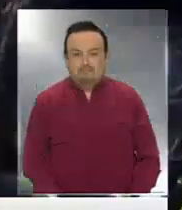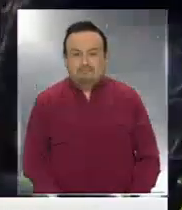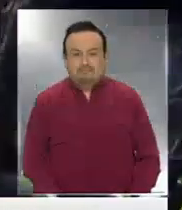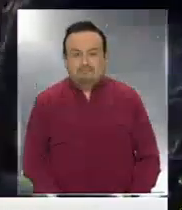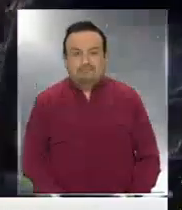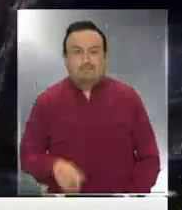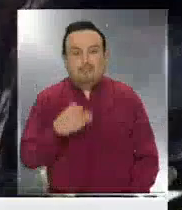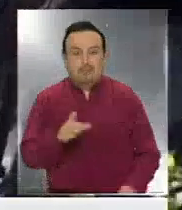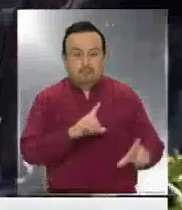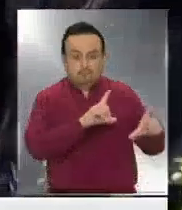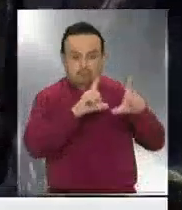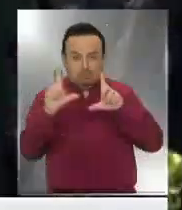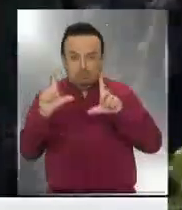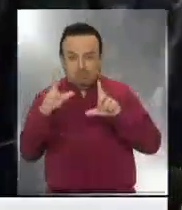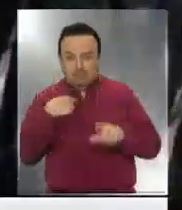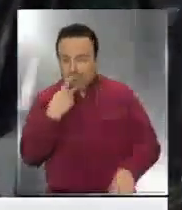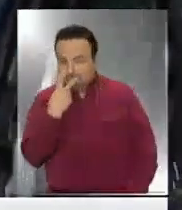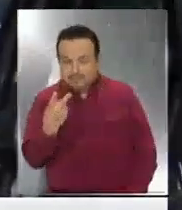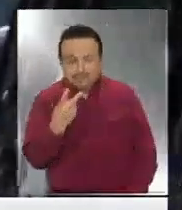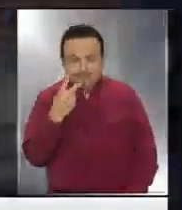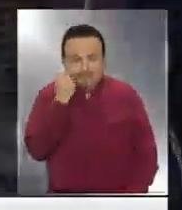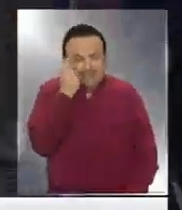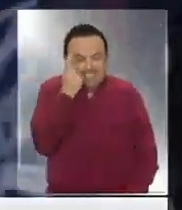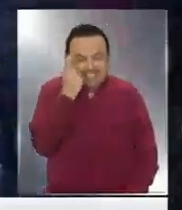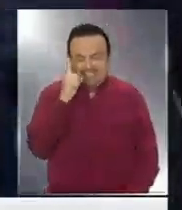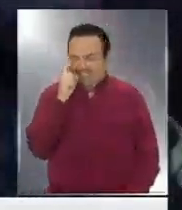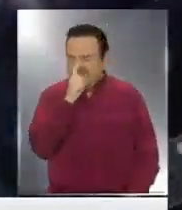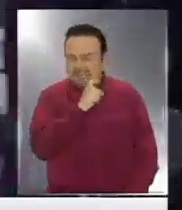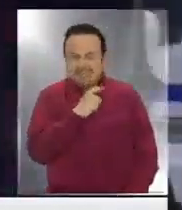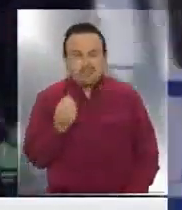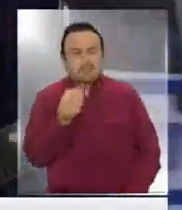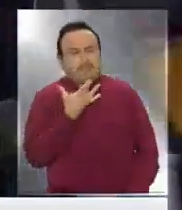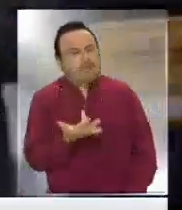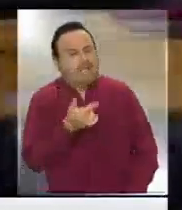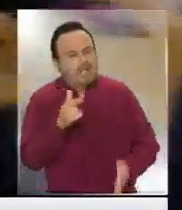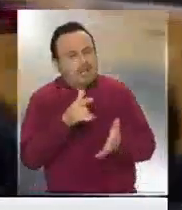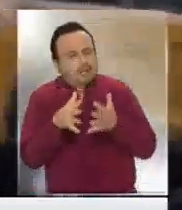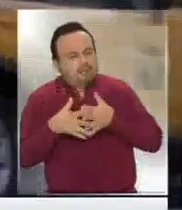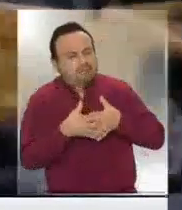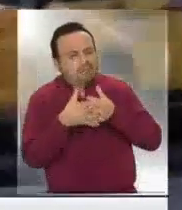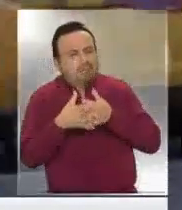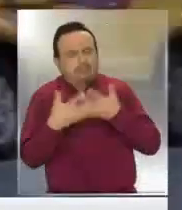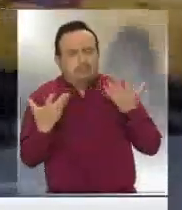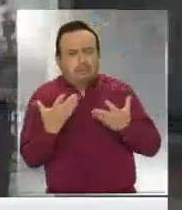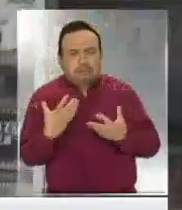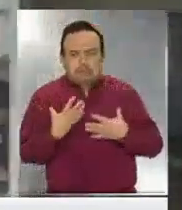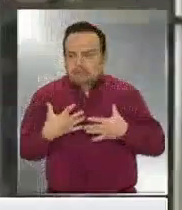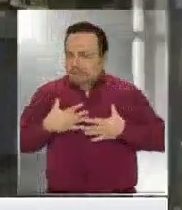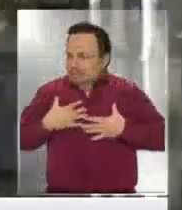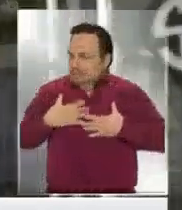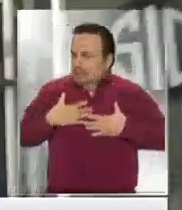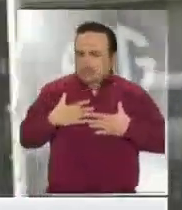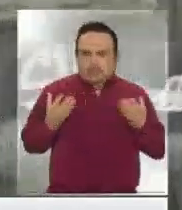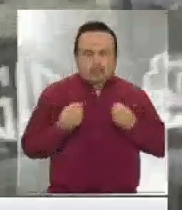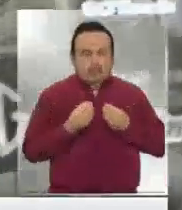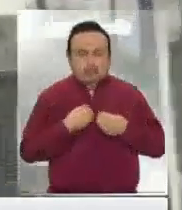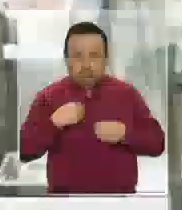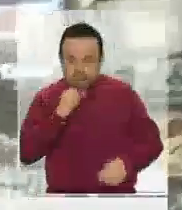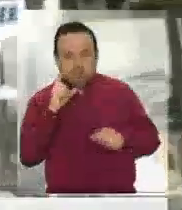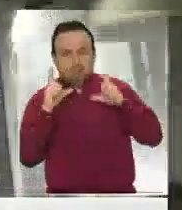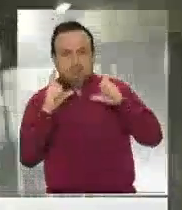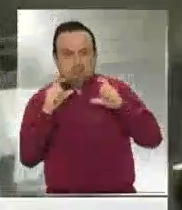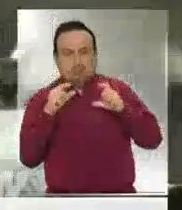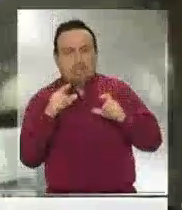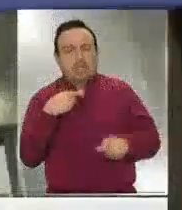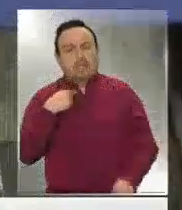Ante los hechos, nos resulta difícil comprender por qué millones de estadounidenses han caído presa del miedo. Llama la atención